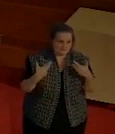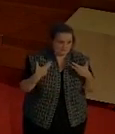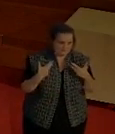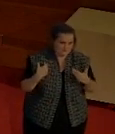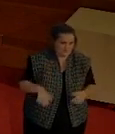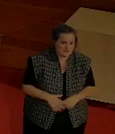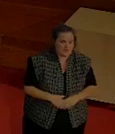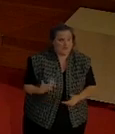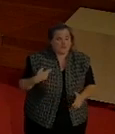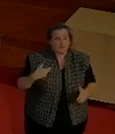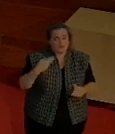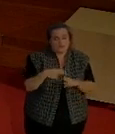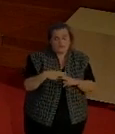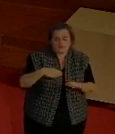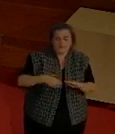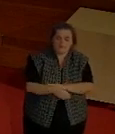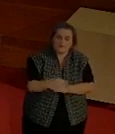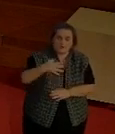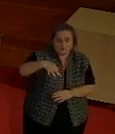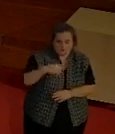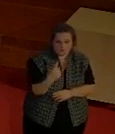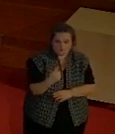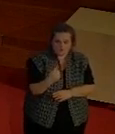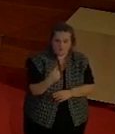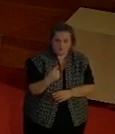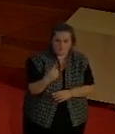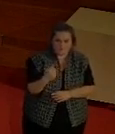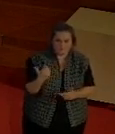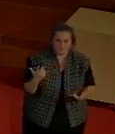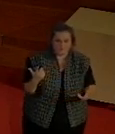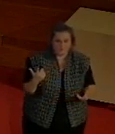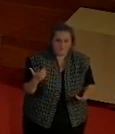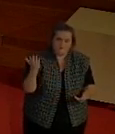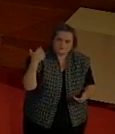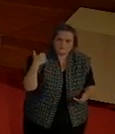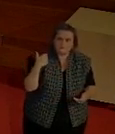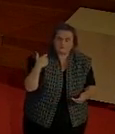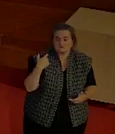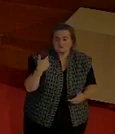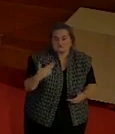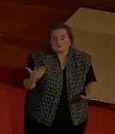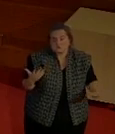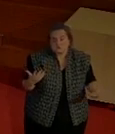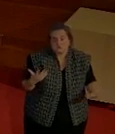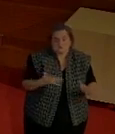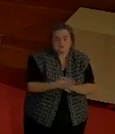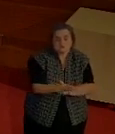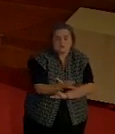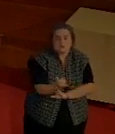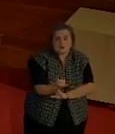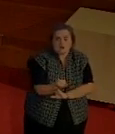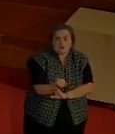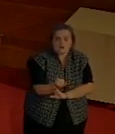hijo único que en su momento tenía un sentido para evitar cargarse más las espaldas de de